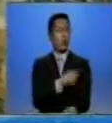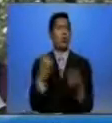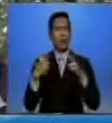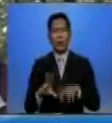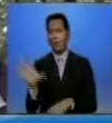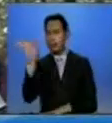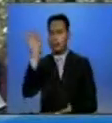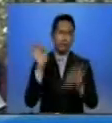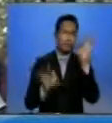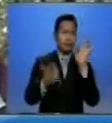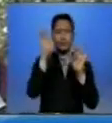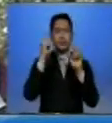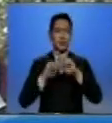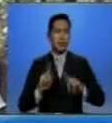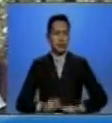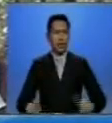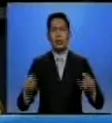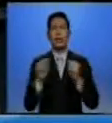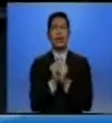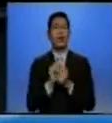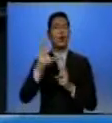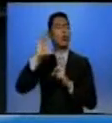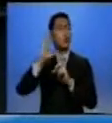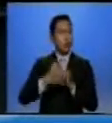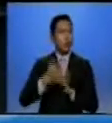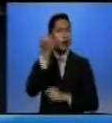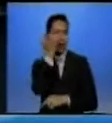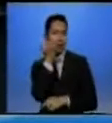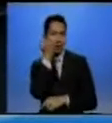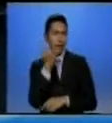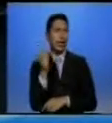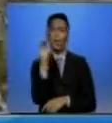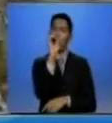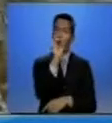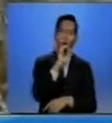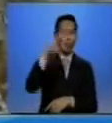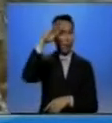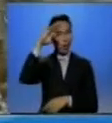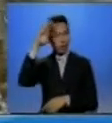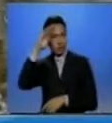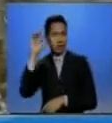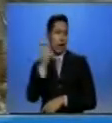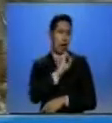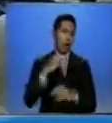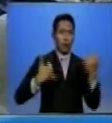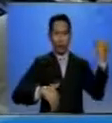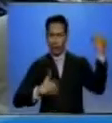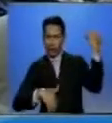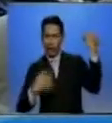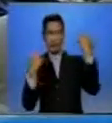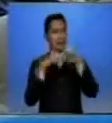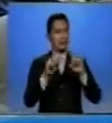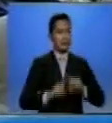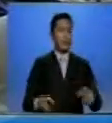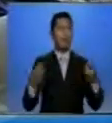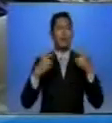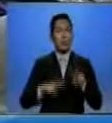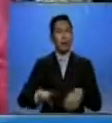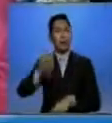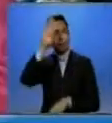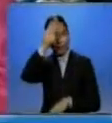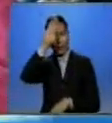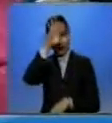también trajes relacionados con la cultura indígena o alguna profesión como policía o mariachi. Incluso aparece la ropa del Papa